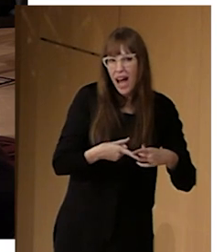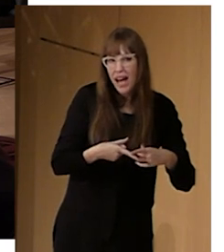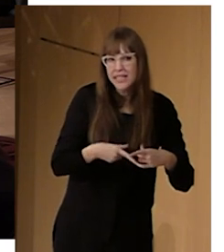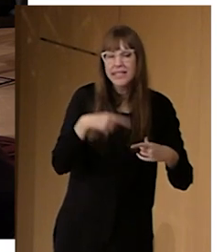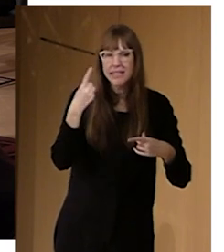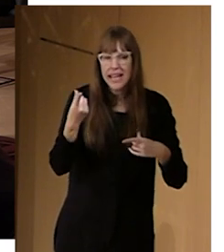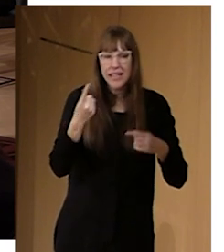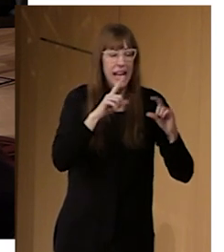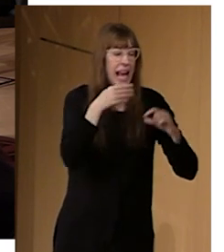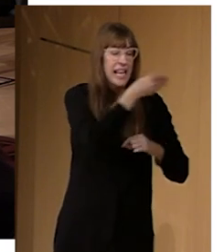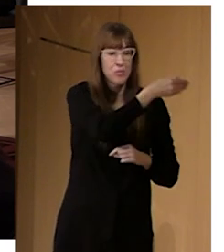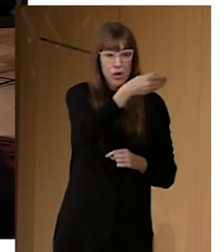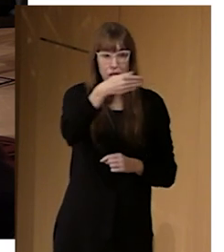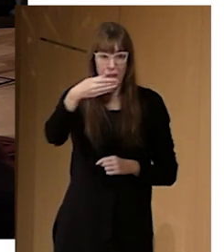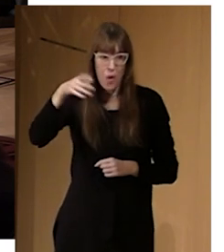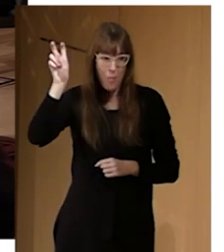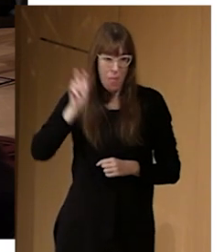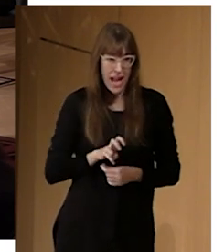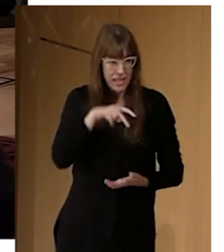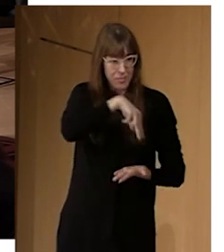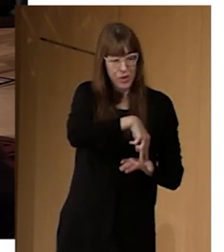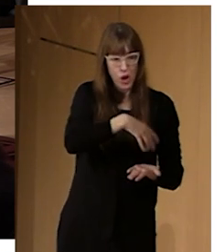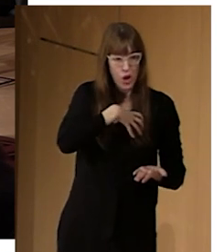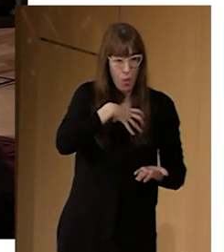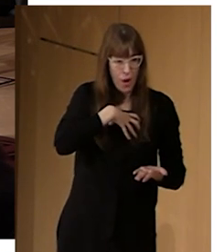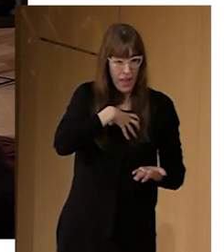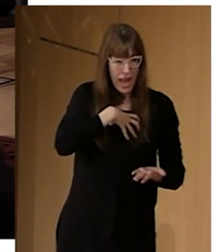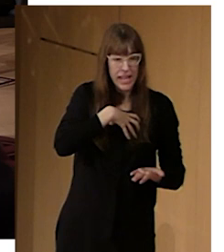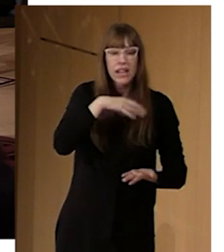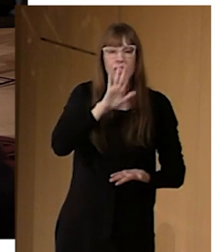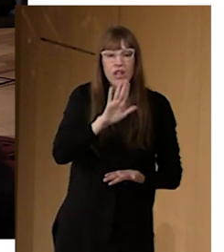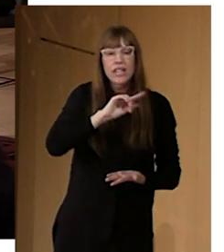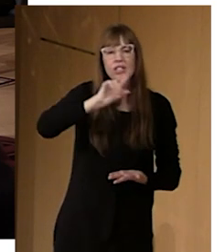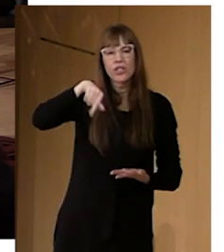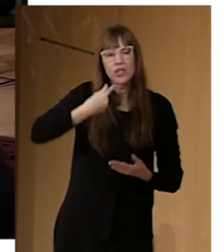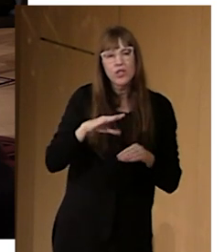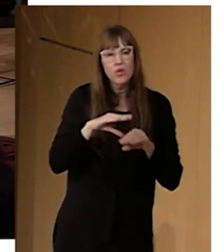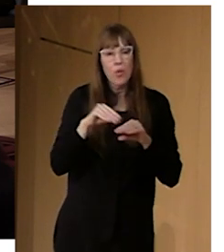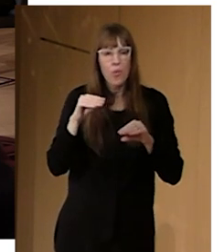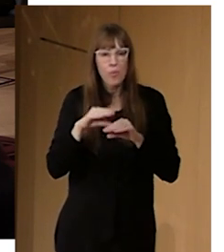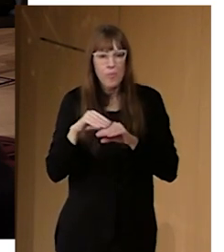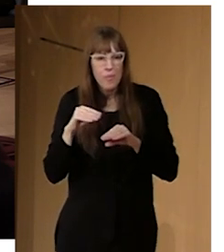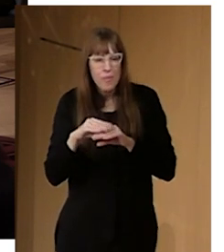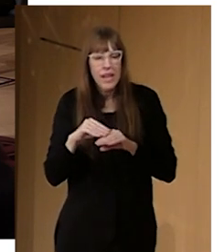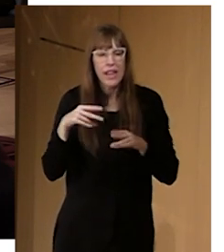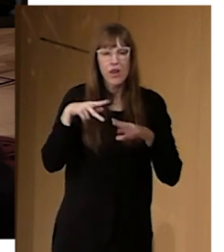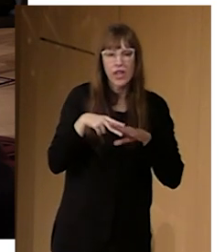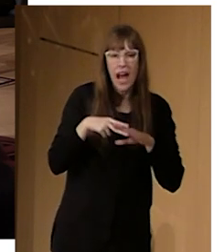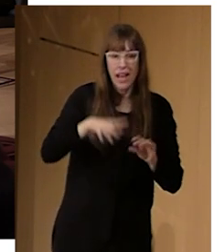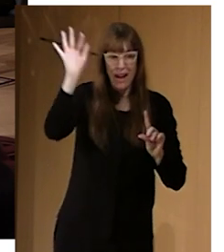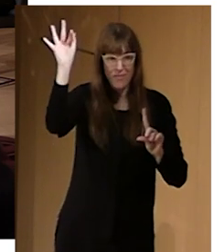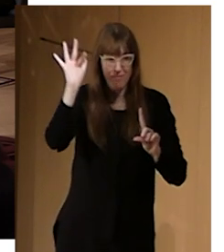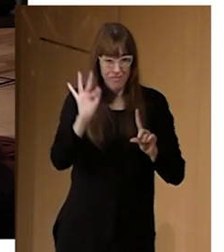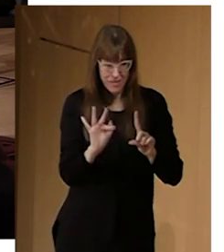a la exposición a hacer las visitas taller para familias les presentamos un vídeo taller en las que se explican determinados